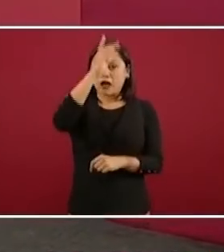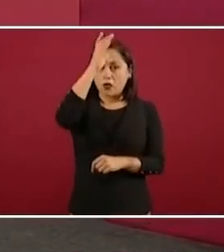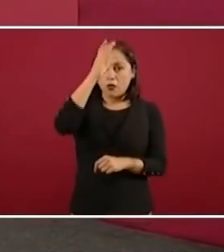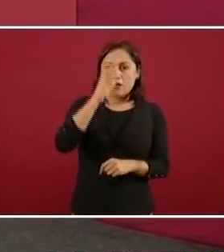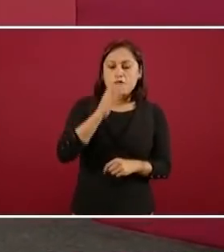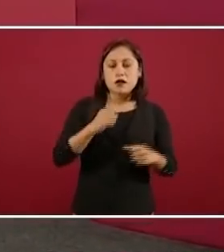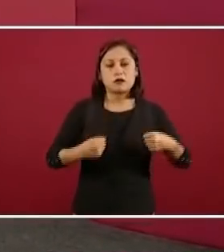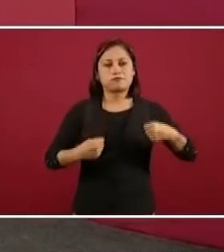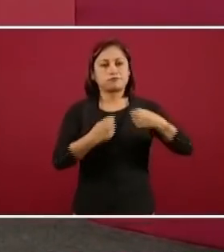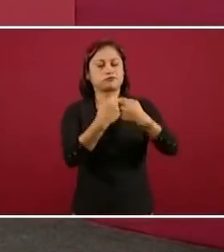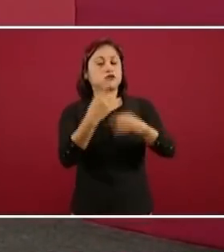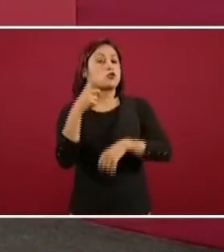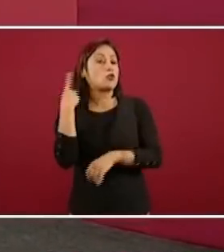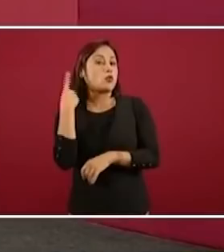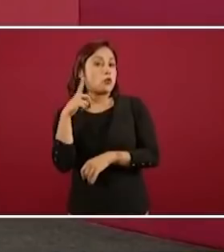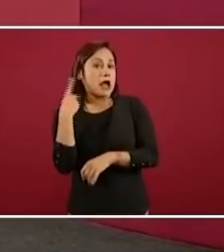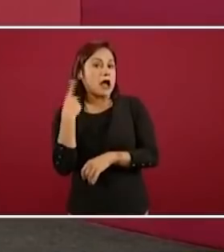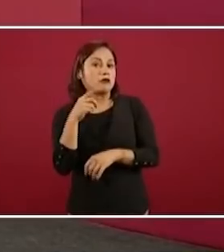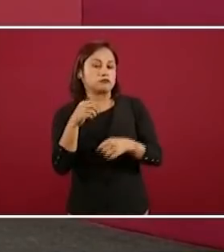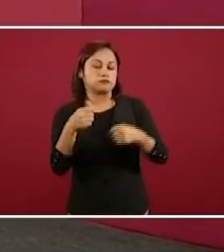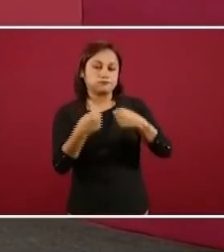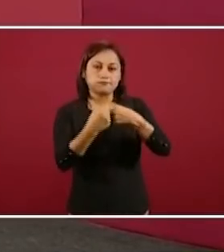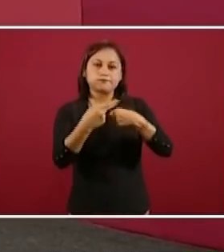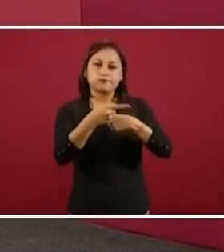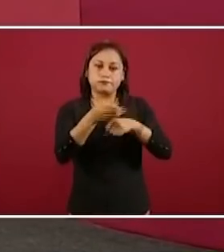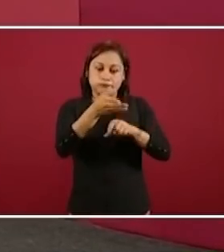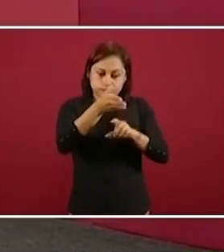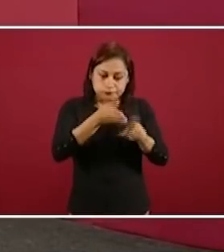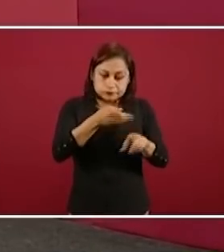durango bueno ahí